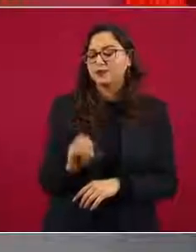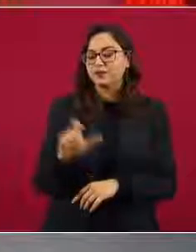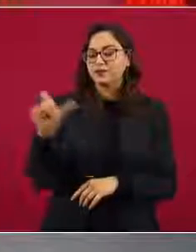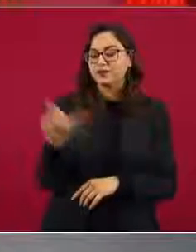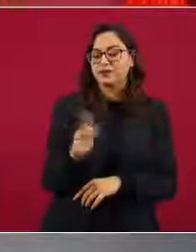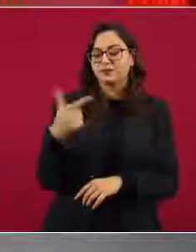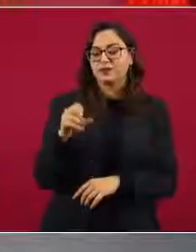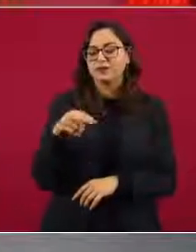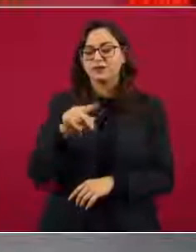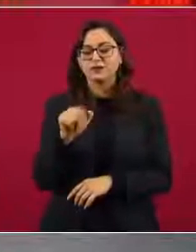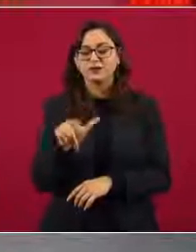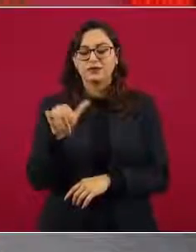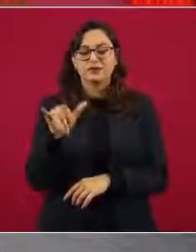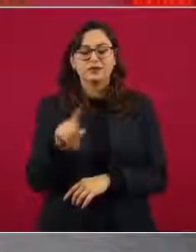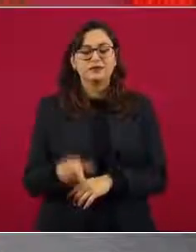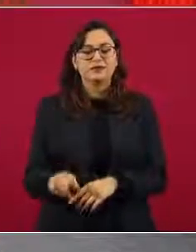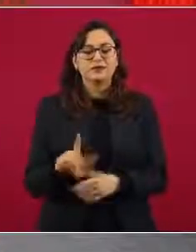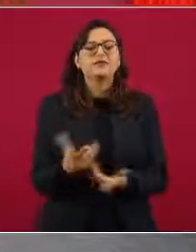entonces?